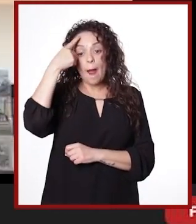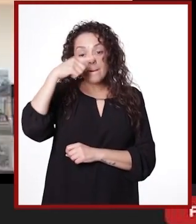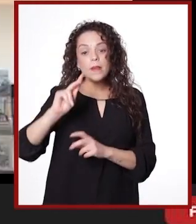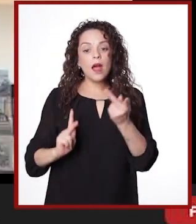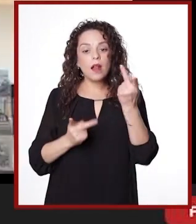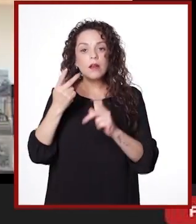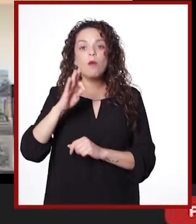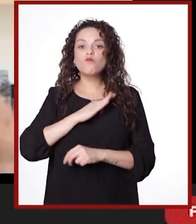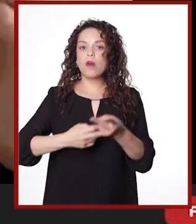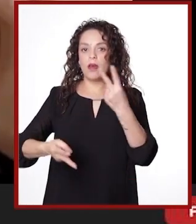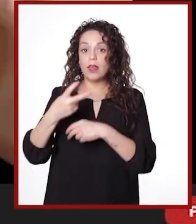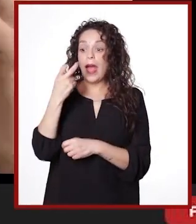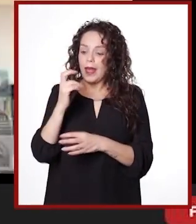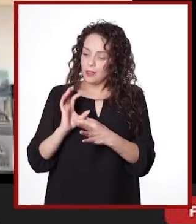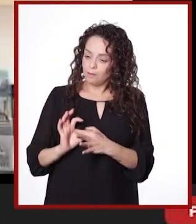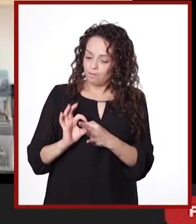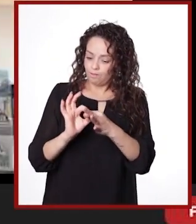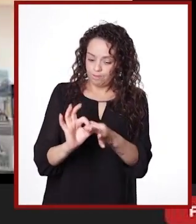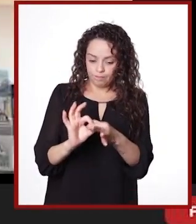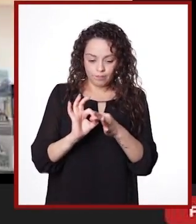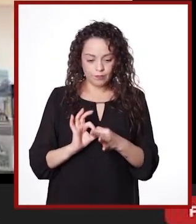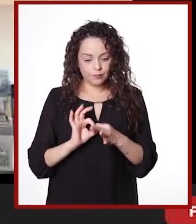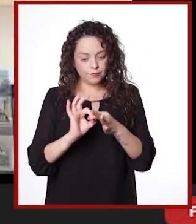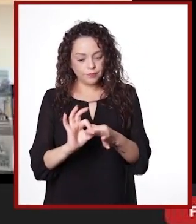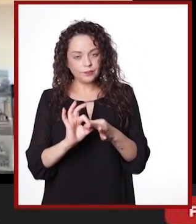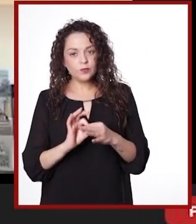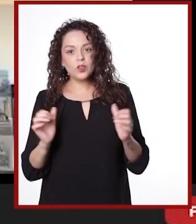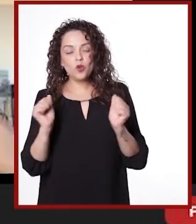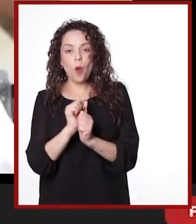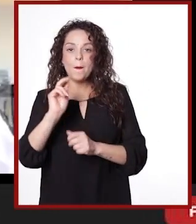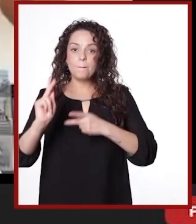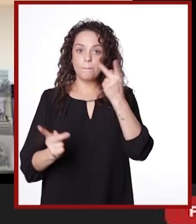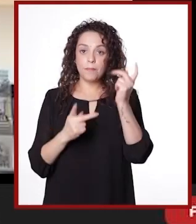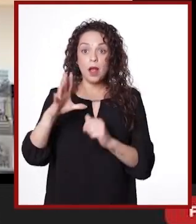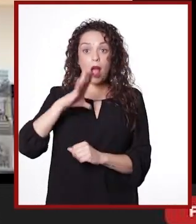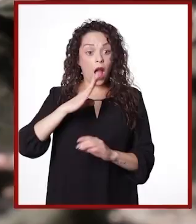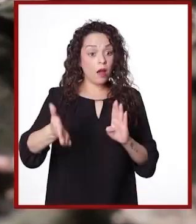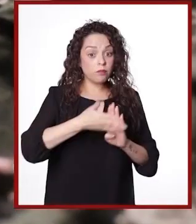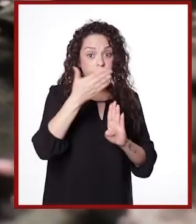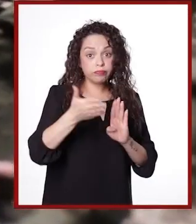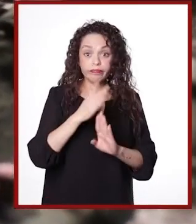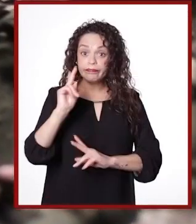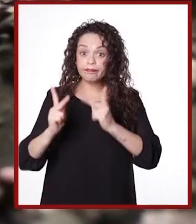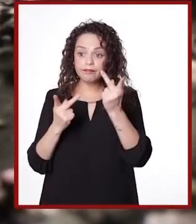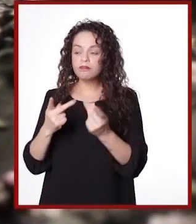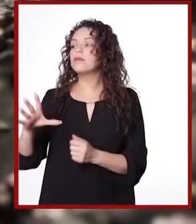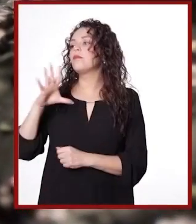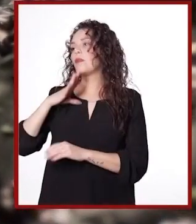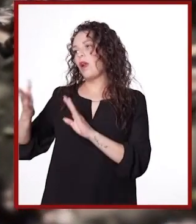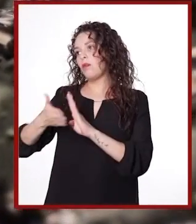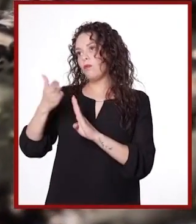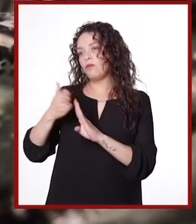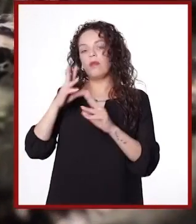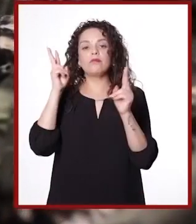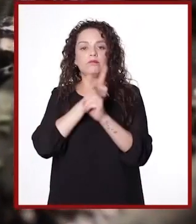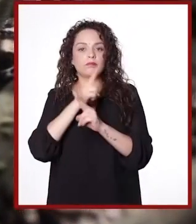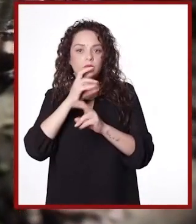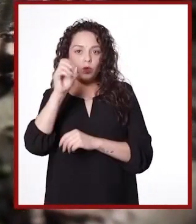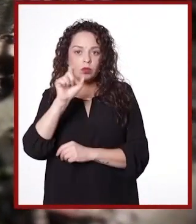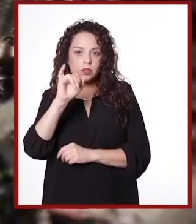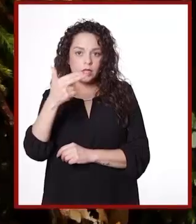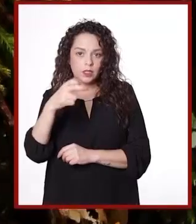de mancuerna con las plantas. Si hay pocas plantas, hay poco oxígeno. Entonces, uno, se produce oxígeno, se capta dióxido de